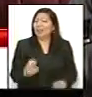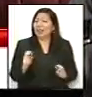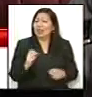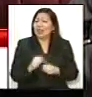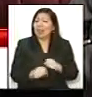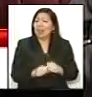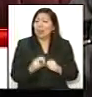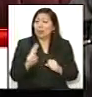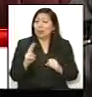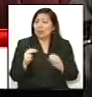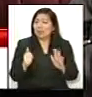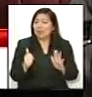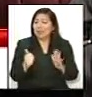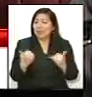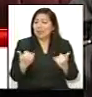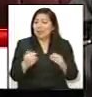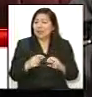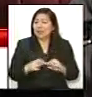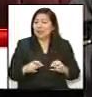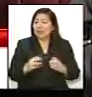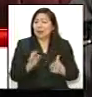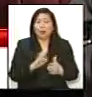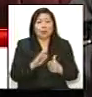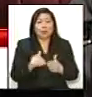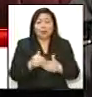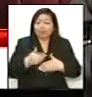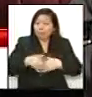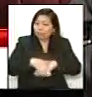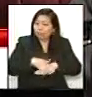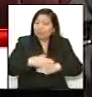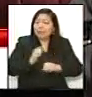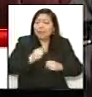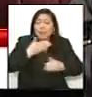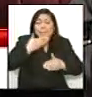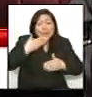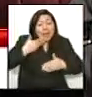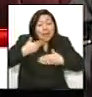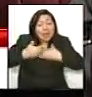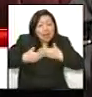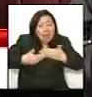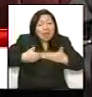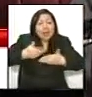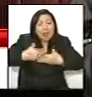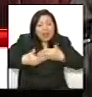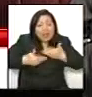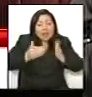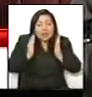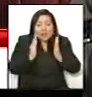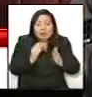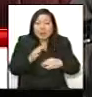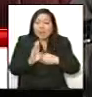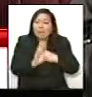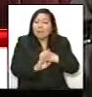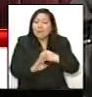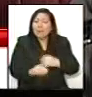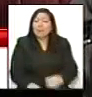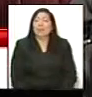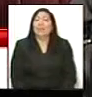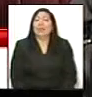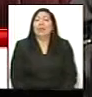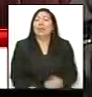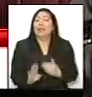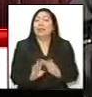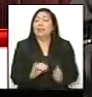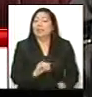año 2006, este Parlamento emprendió todo un proceso de ir mejorando los aspectos centrales de la protección de esta